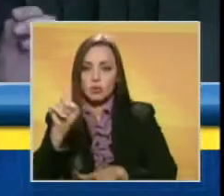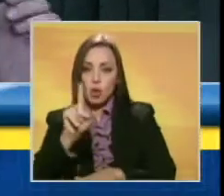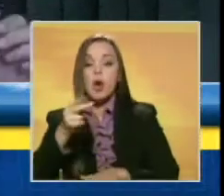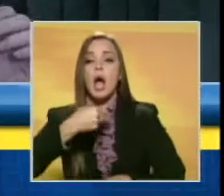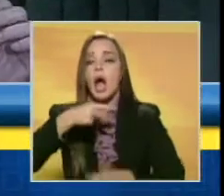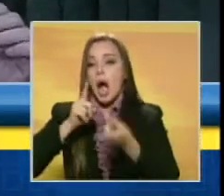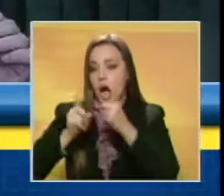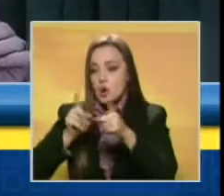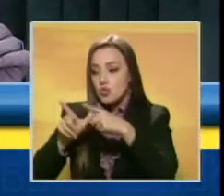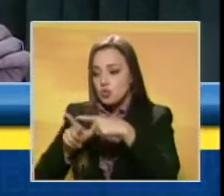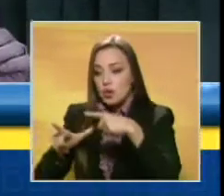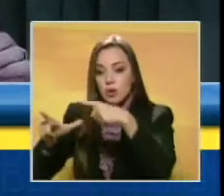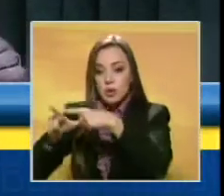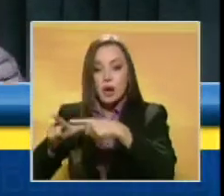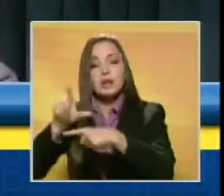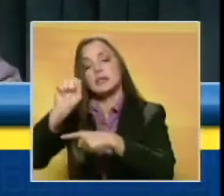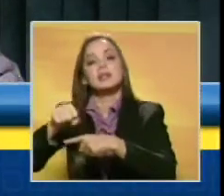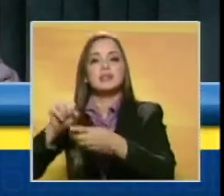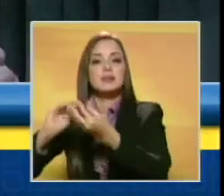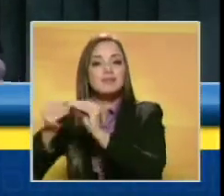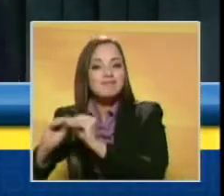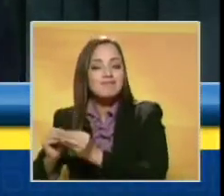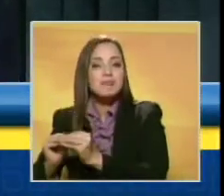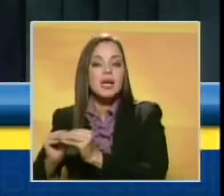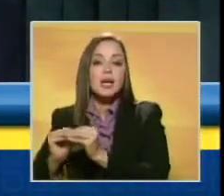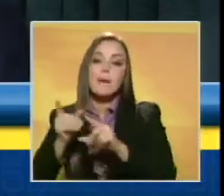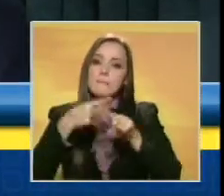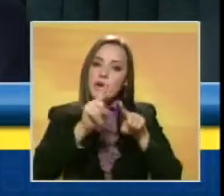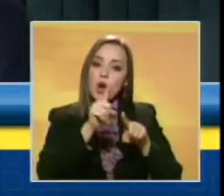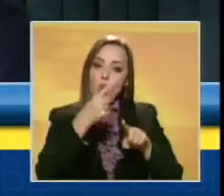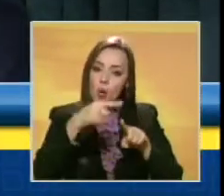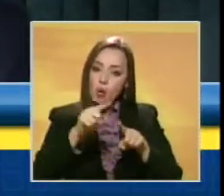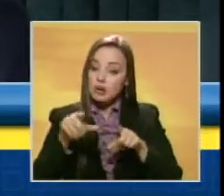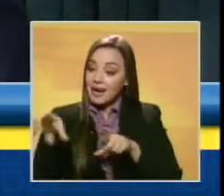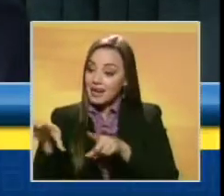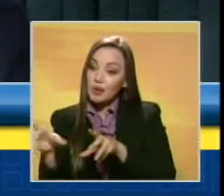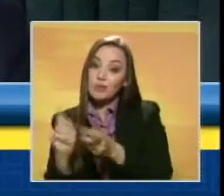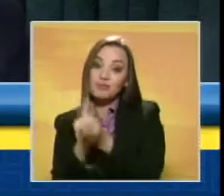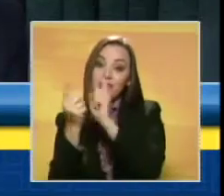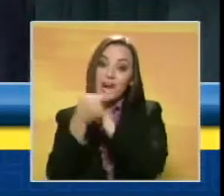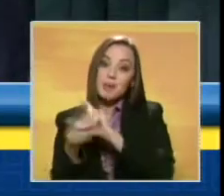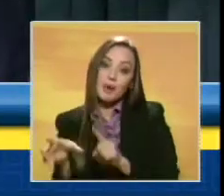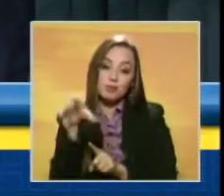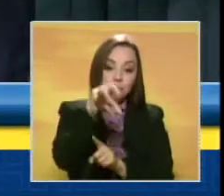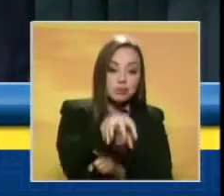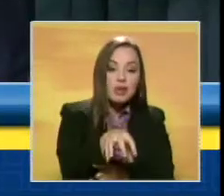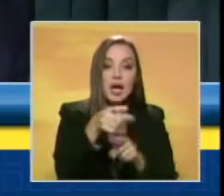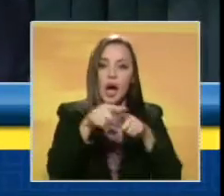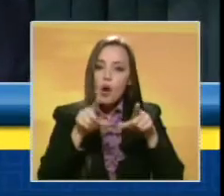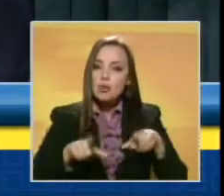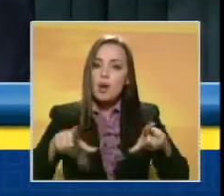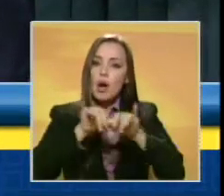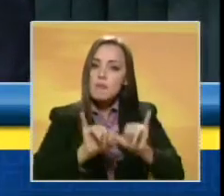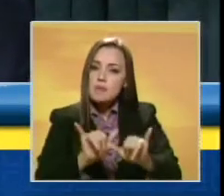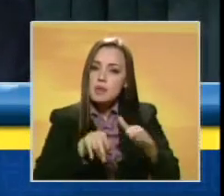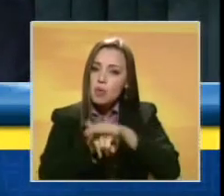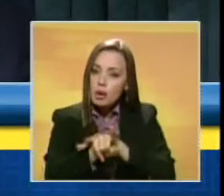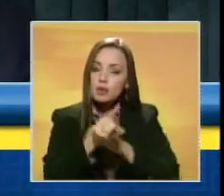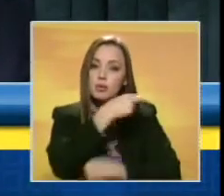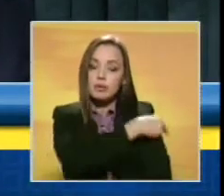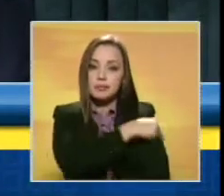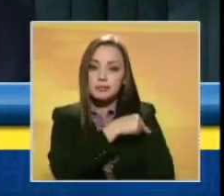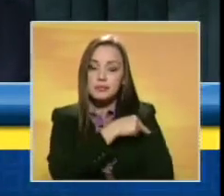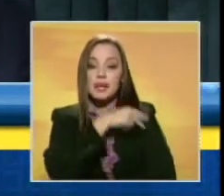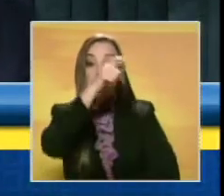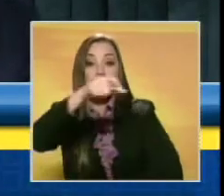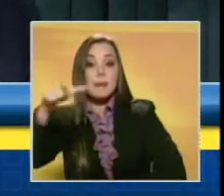remodelando, esos servicios están funcionando en otras áreas del hospital que fueron habilitadas para el funcionamiento del hospital. Los pacientes a los cuales se